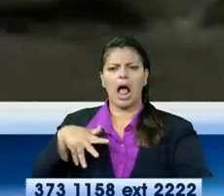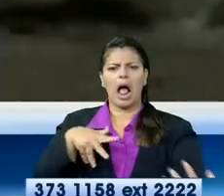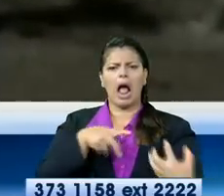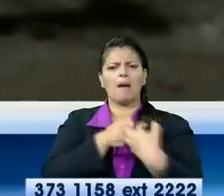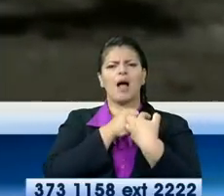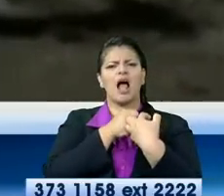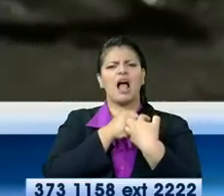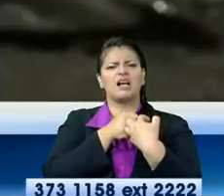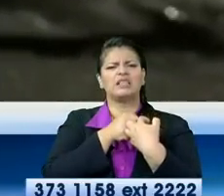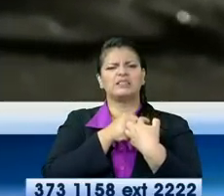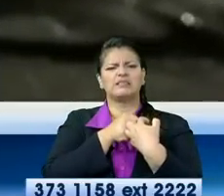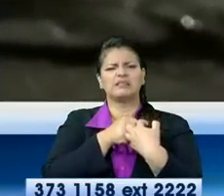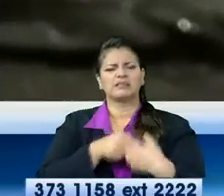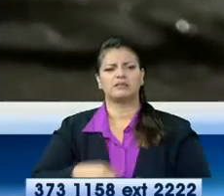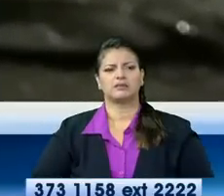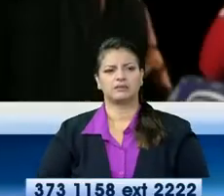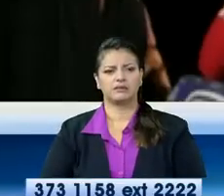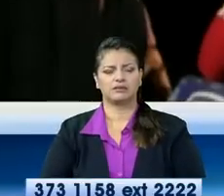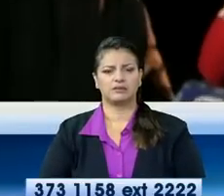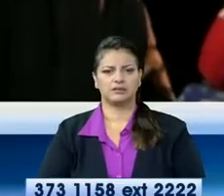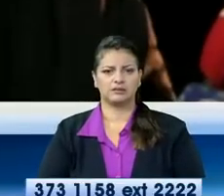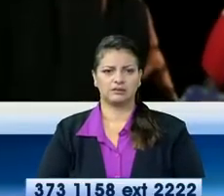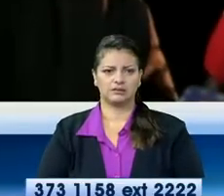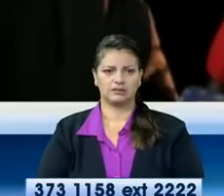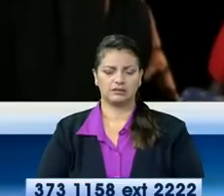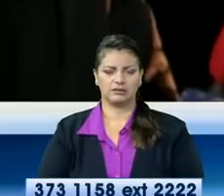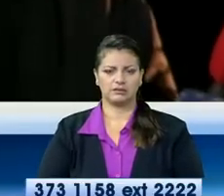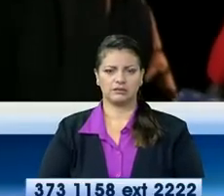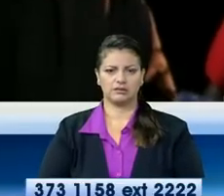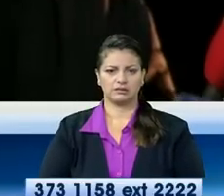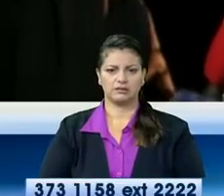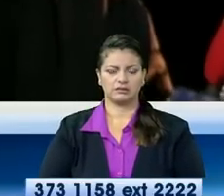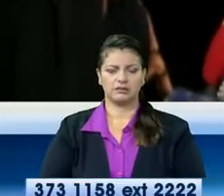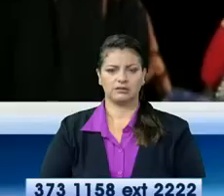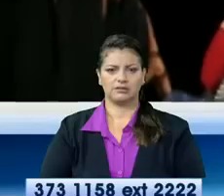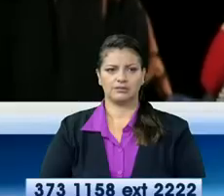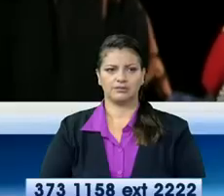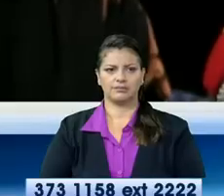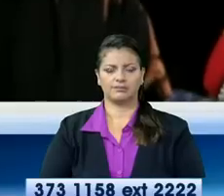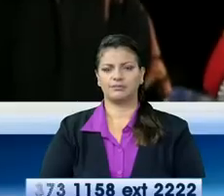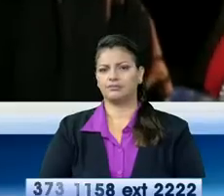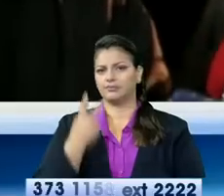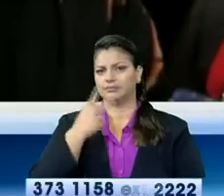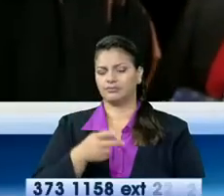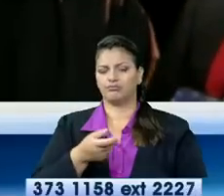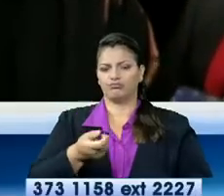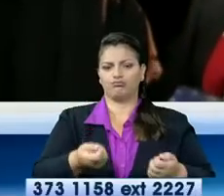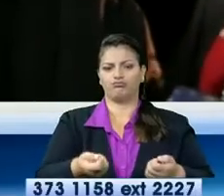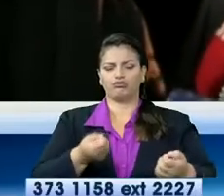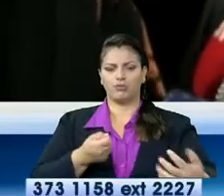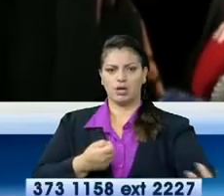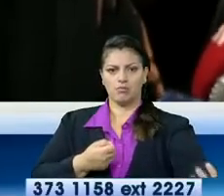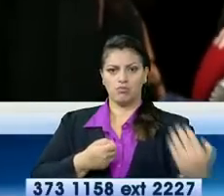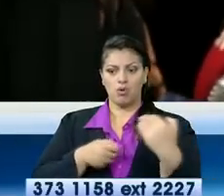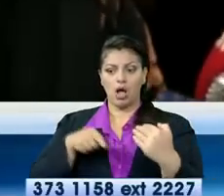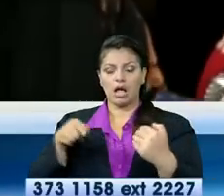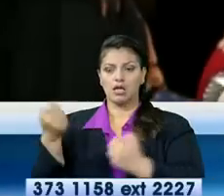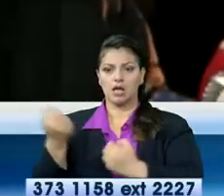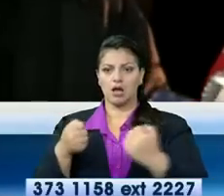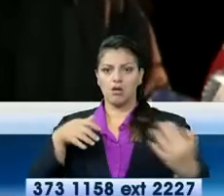esta tragedia. El vehículo se encuentra debajo de un camión, un vehículo